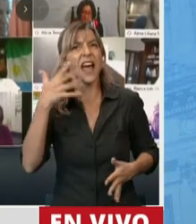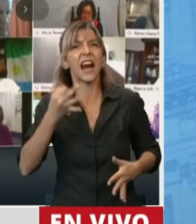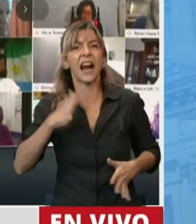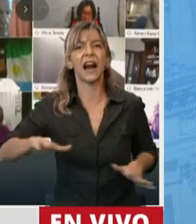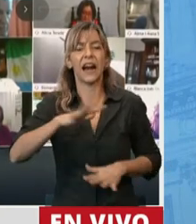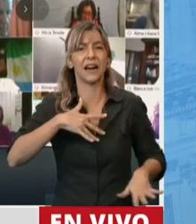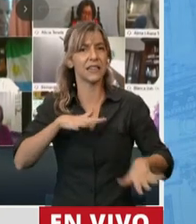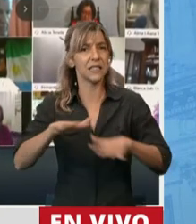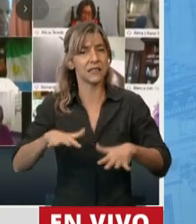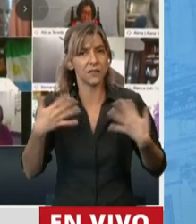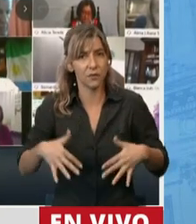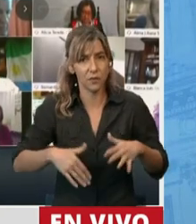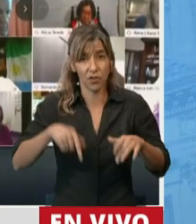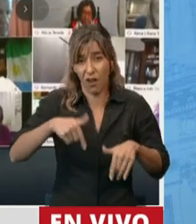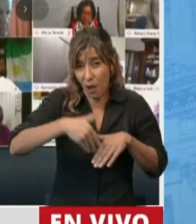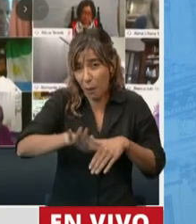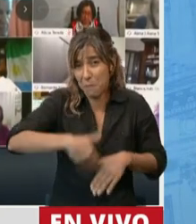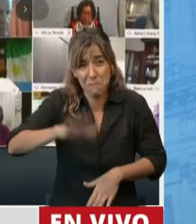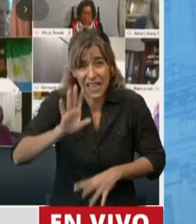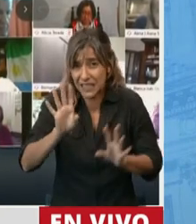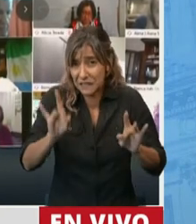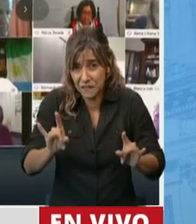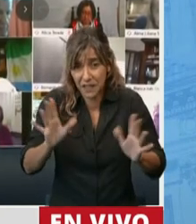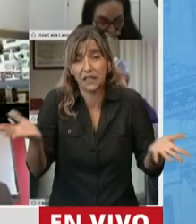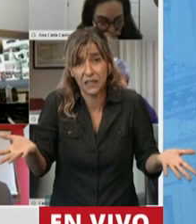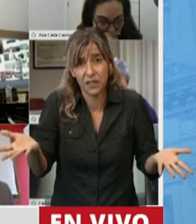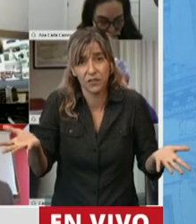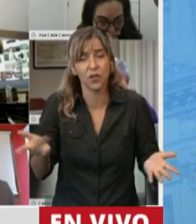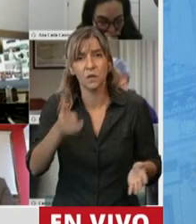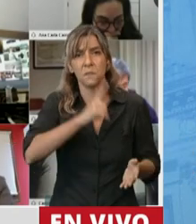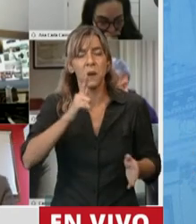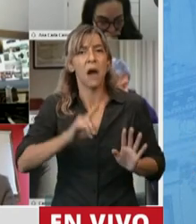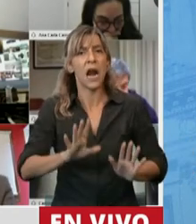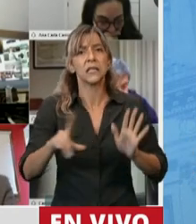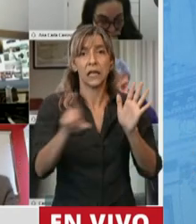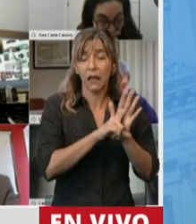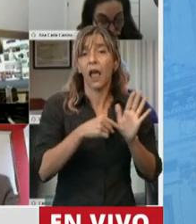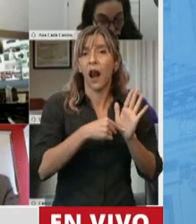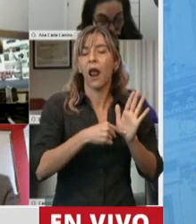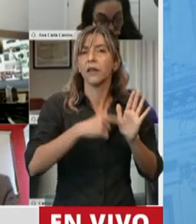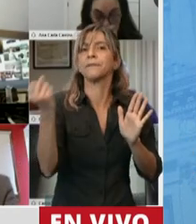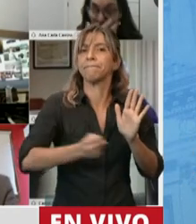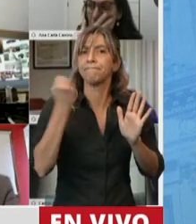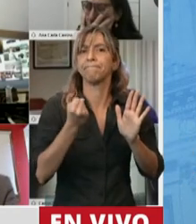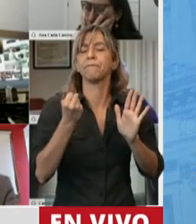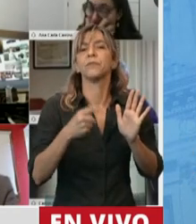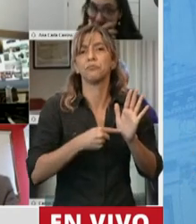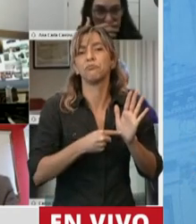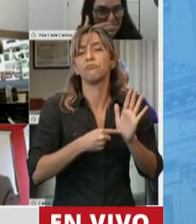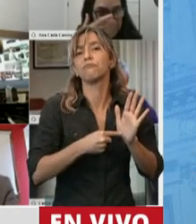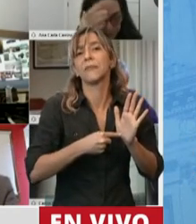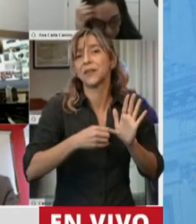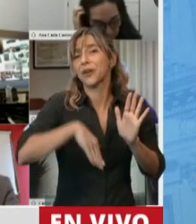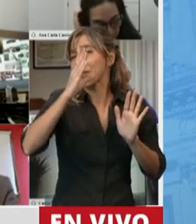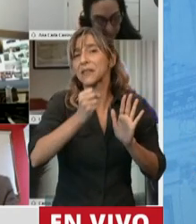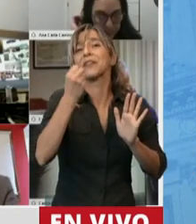más crítica. Por ello, y cerrando, presidente, creo que tratar proyectos como este que tienen como eje